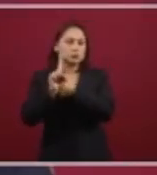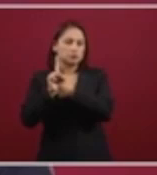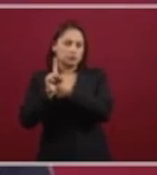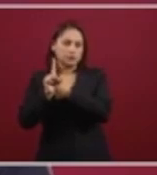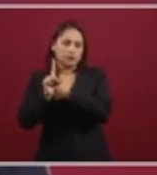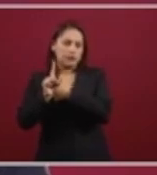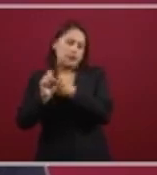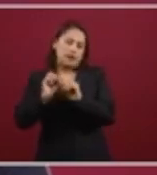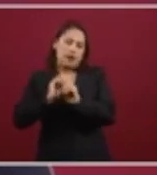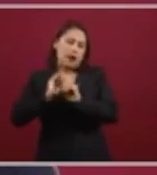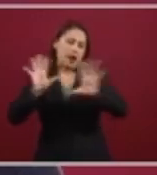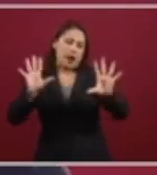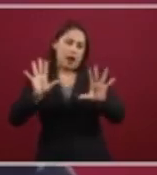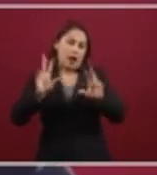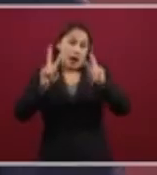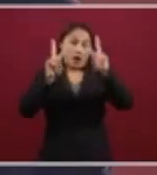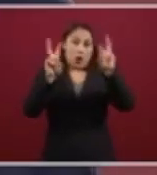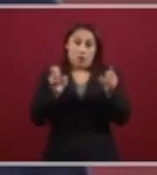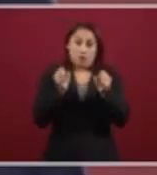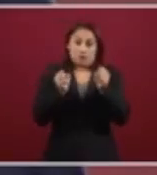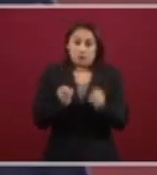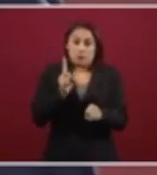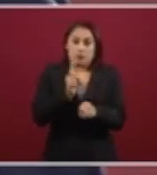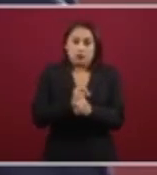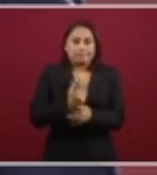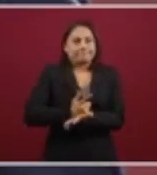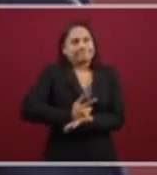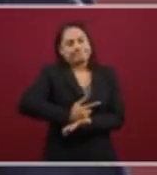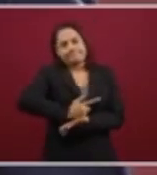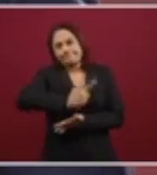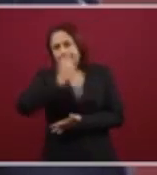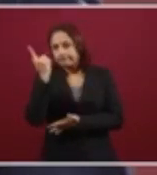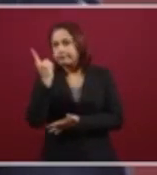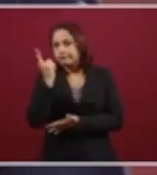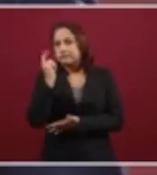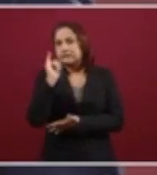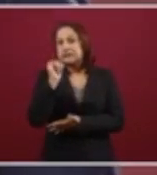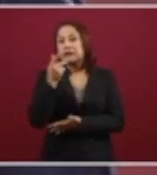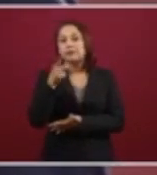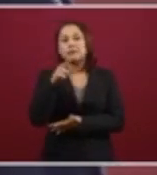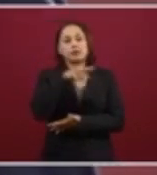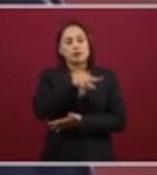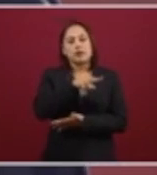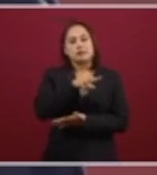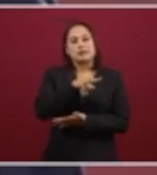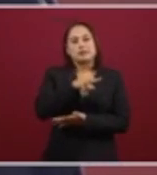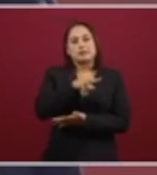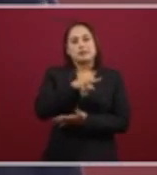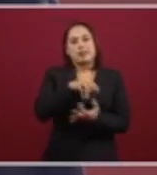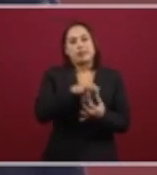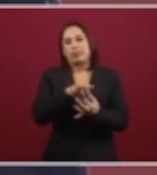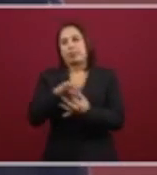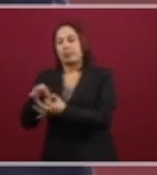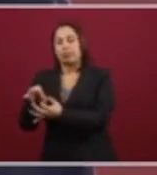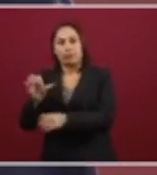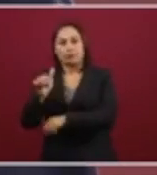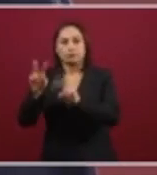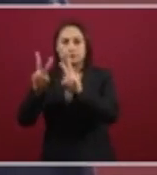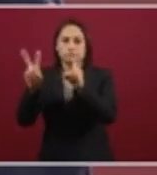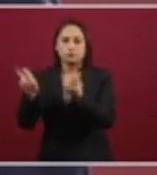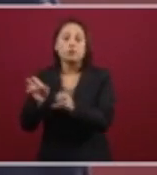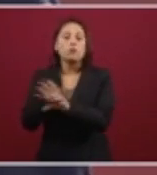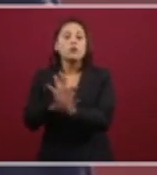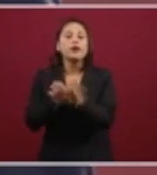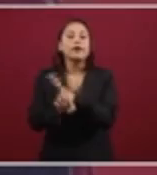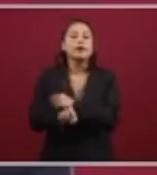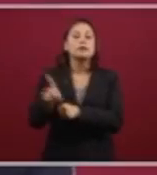de la inseguridad y de la violencia, pero sí que afectan mucho, como el de los servicios